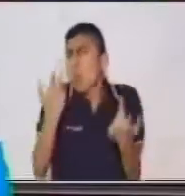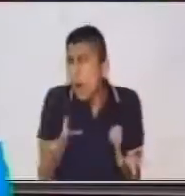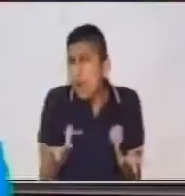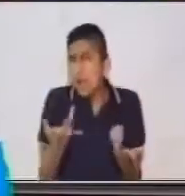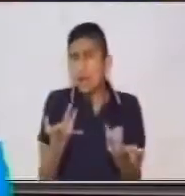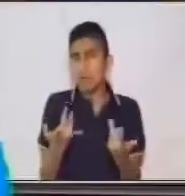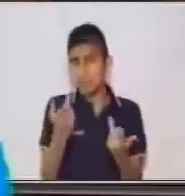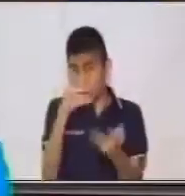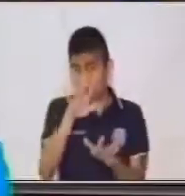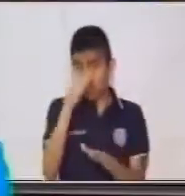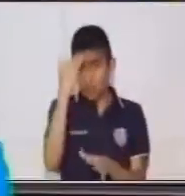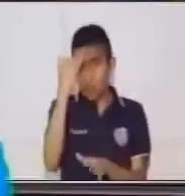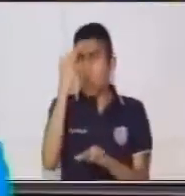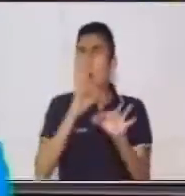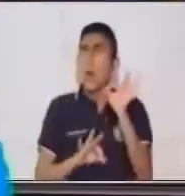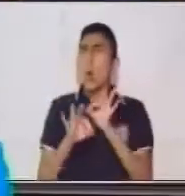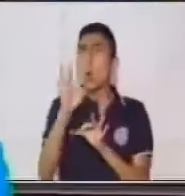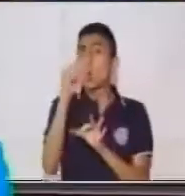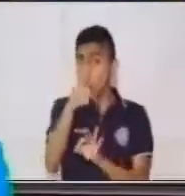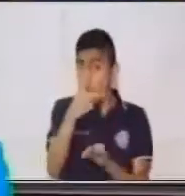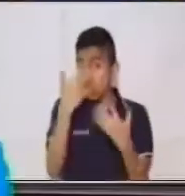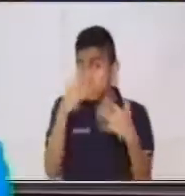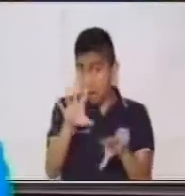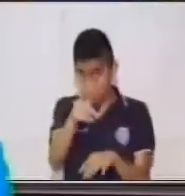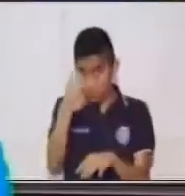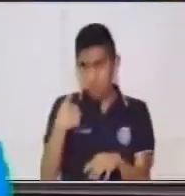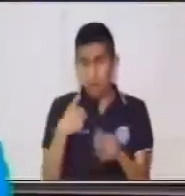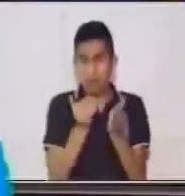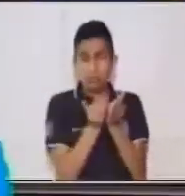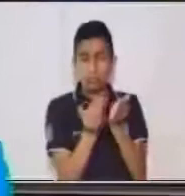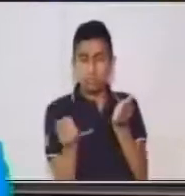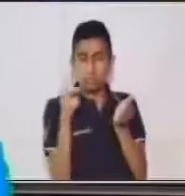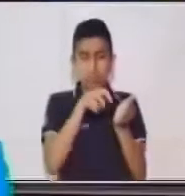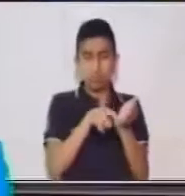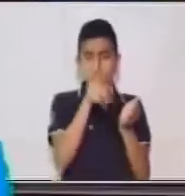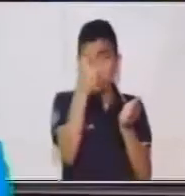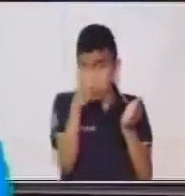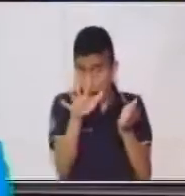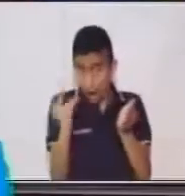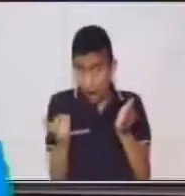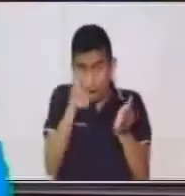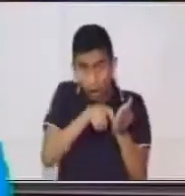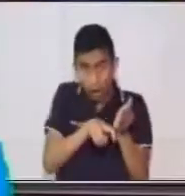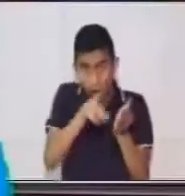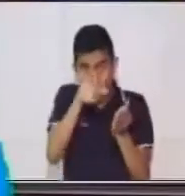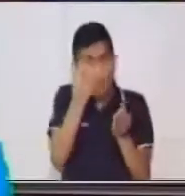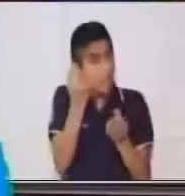Muy bien, o si alguna vez hemos subido en alguno de ellos.